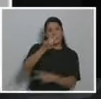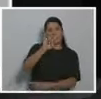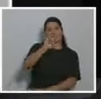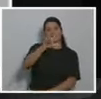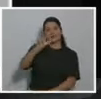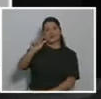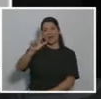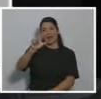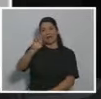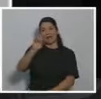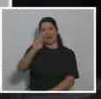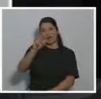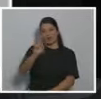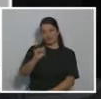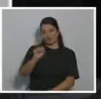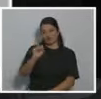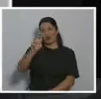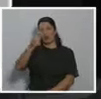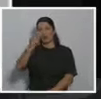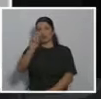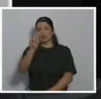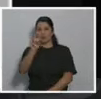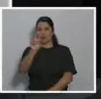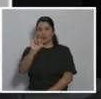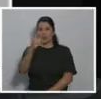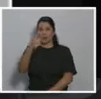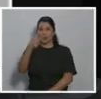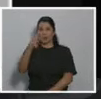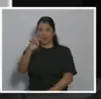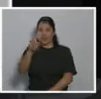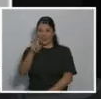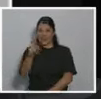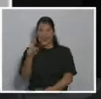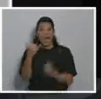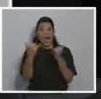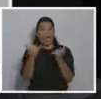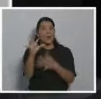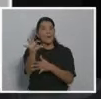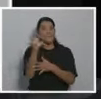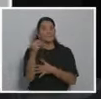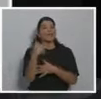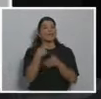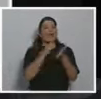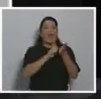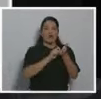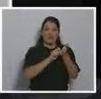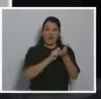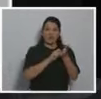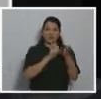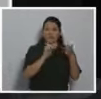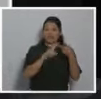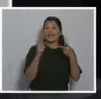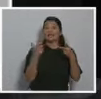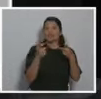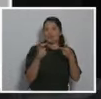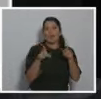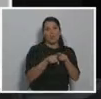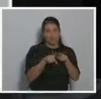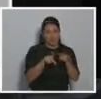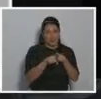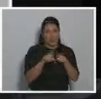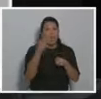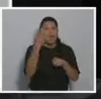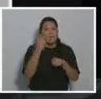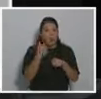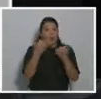telefónica, yo en este momento le estoy invitando para que tenga su raspa en mano, su cédula en la mano también, porque le